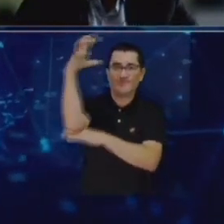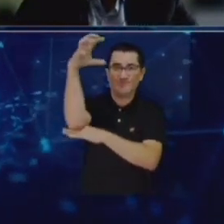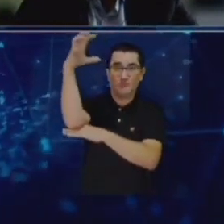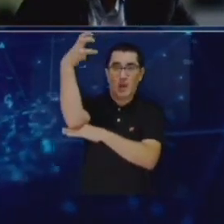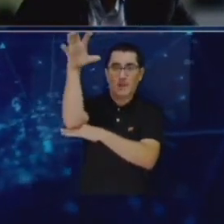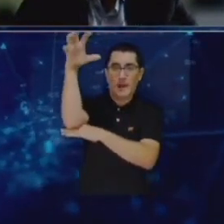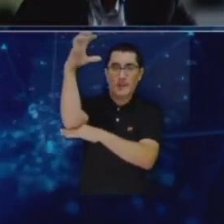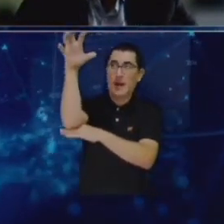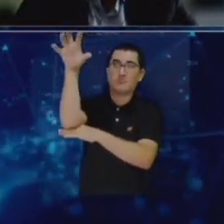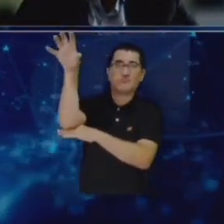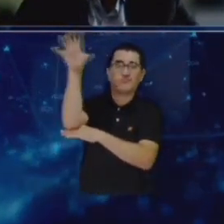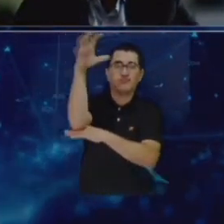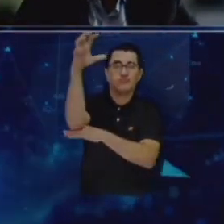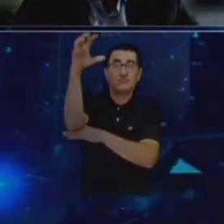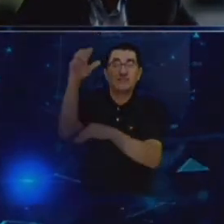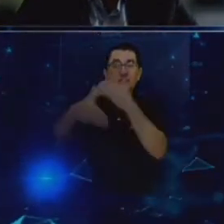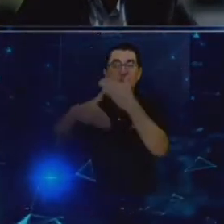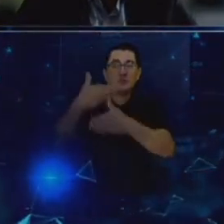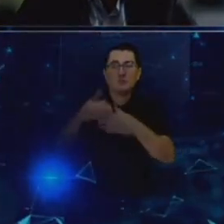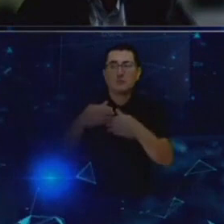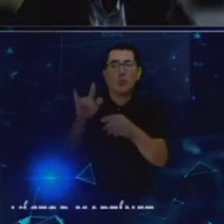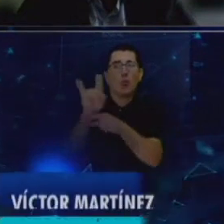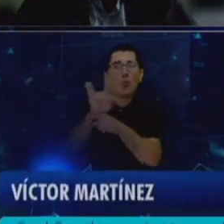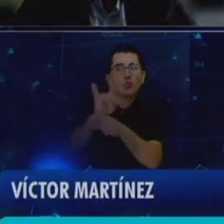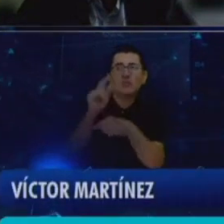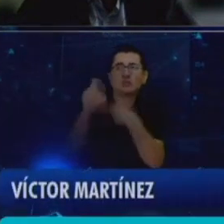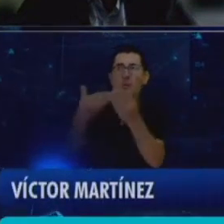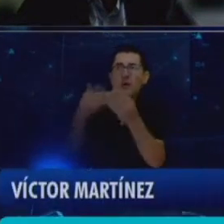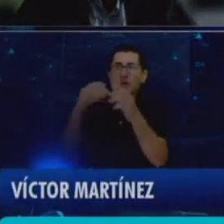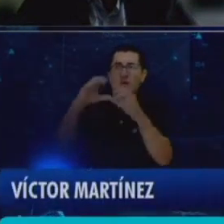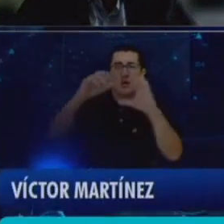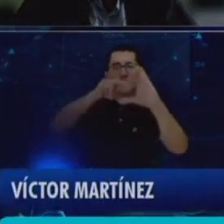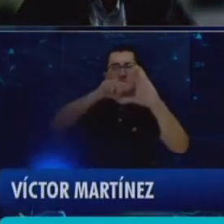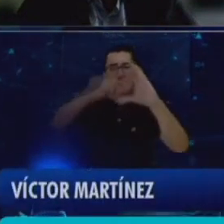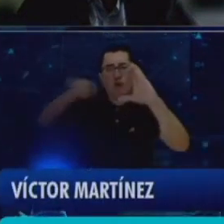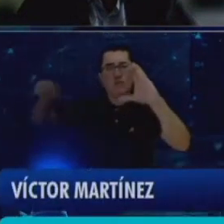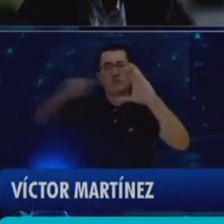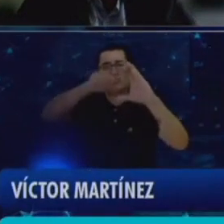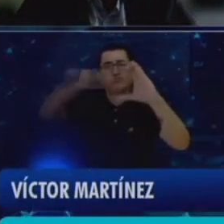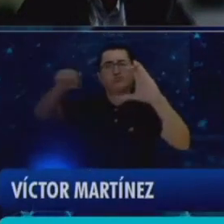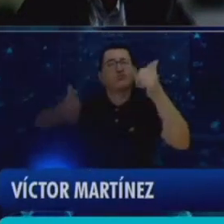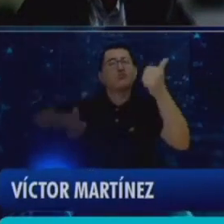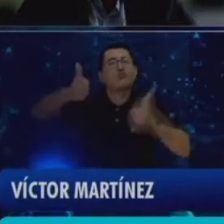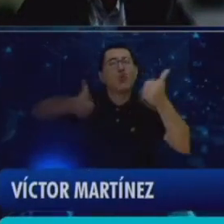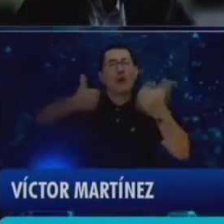considerando los usos actuales de estas bandas de frecuencia. La siguiente, por favor.